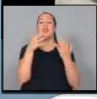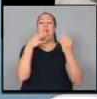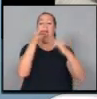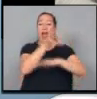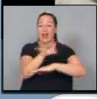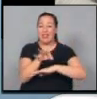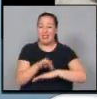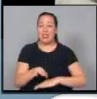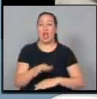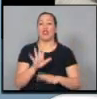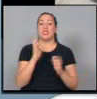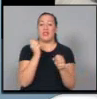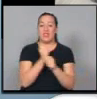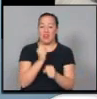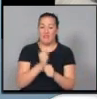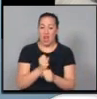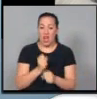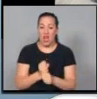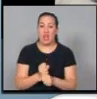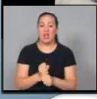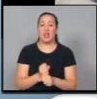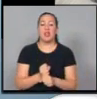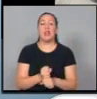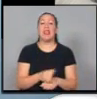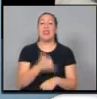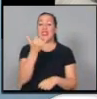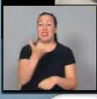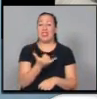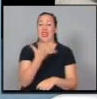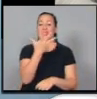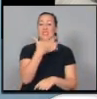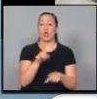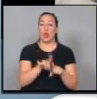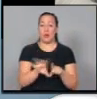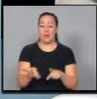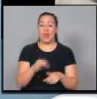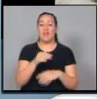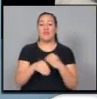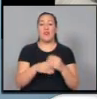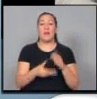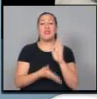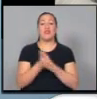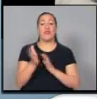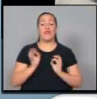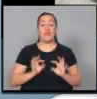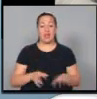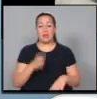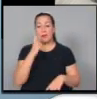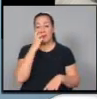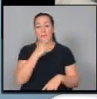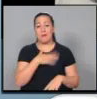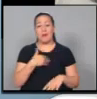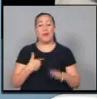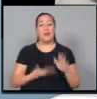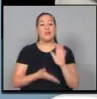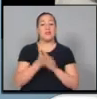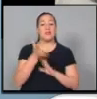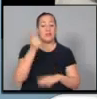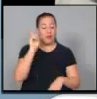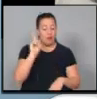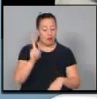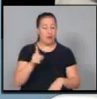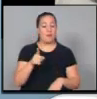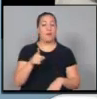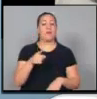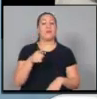trabajando. Tiene 5 hermanos tenían y la familia estaba de vacaciones. Los papás estaban en el interior del país y en